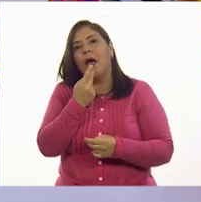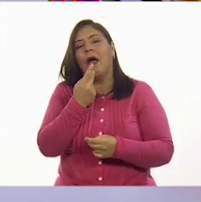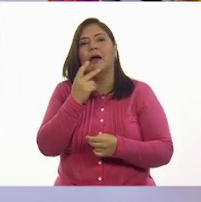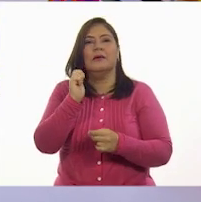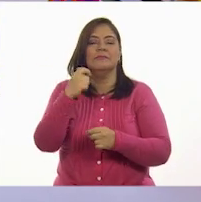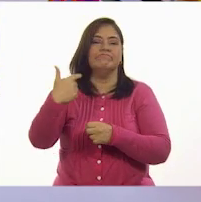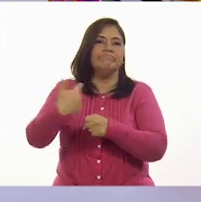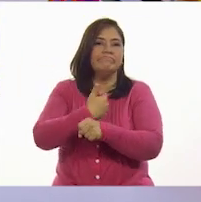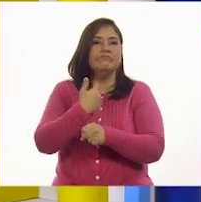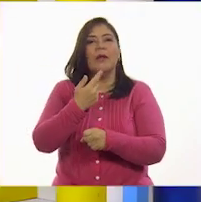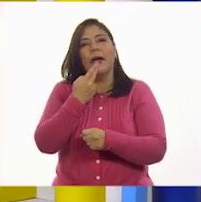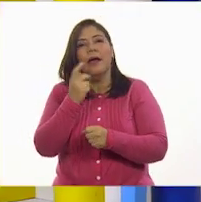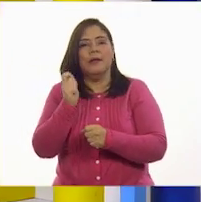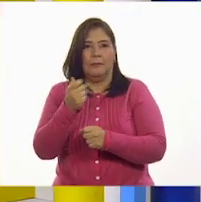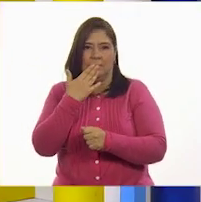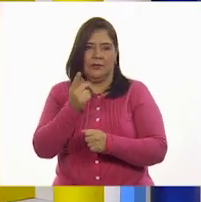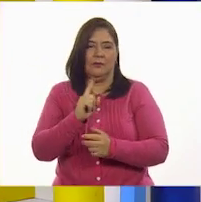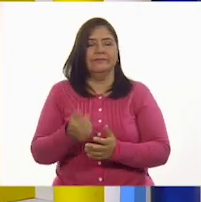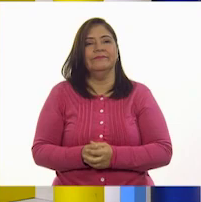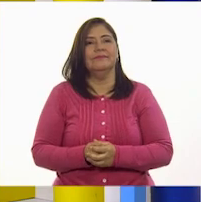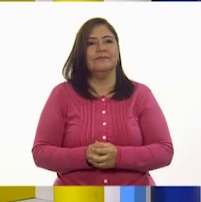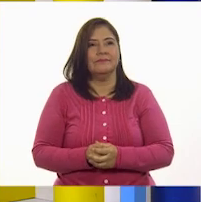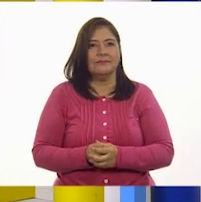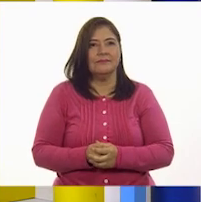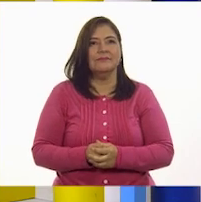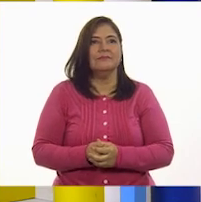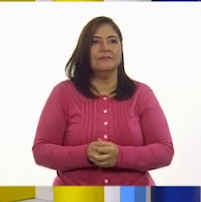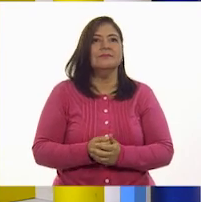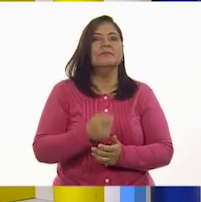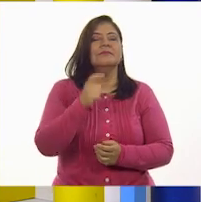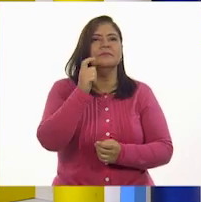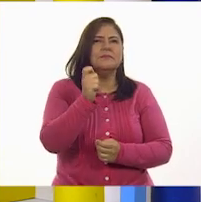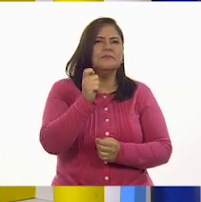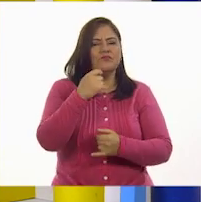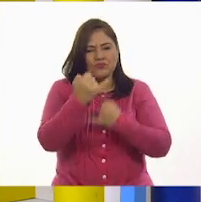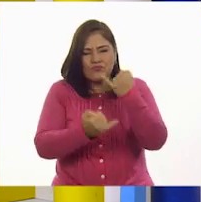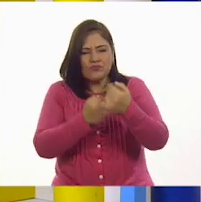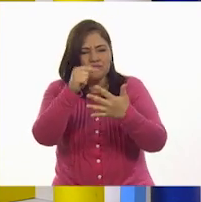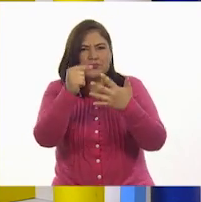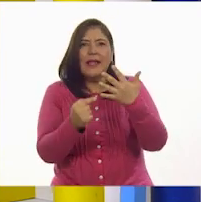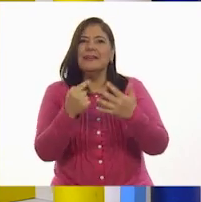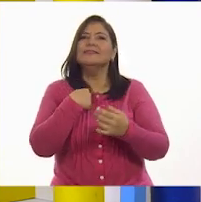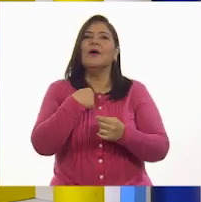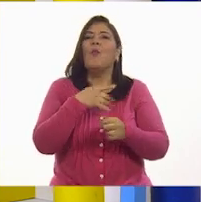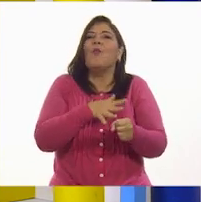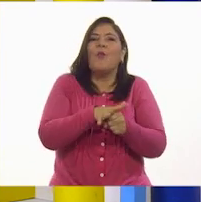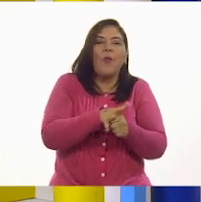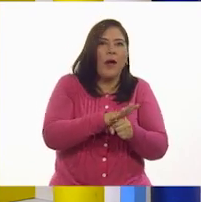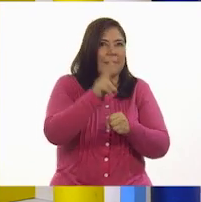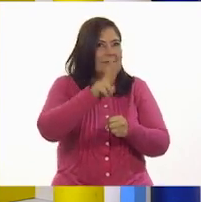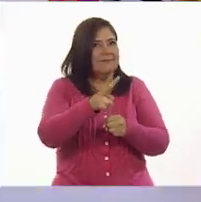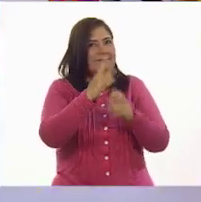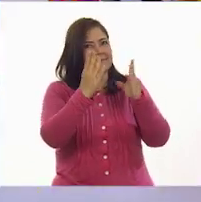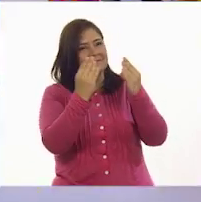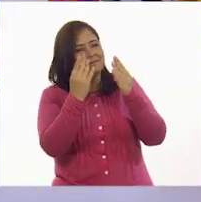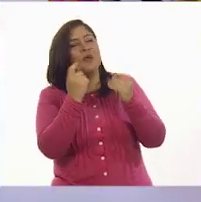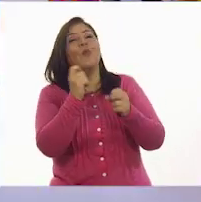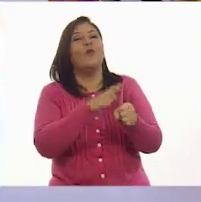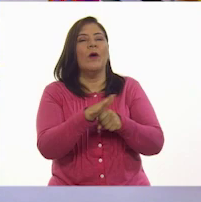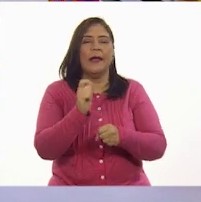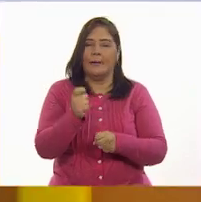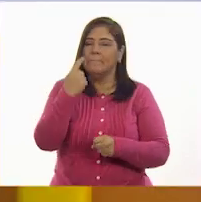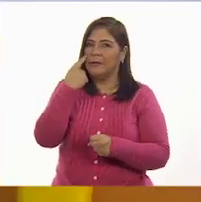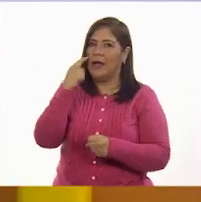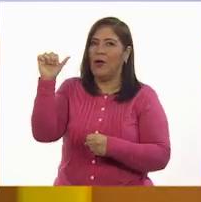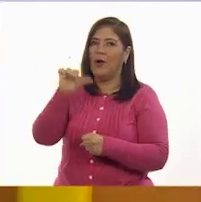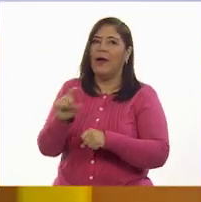es. Listo. Oye, Angie, ¿ahora qué juegos nos tienes? Porque siempre son muy divertidos tus juegos que nos enseñan cosas. Claro, bueno, pues el